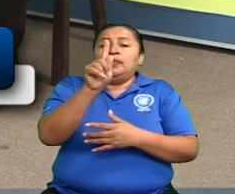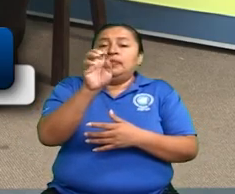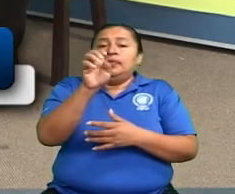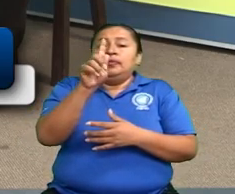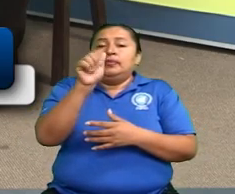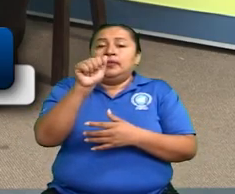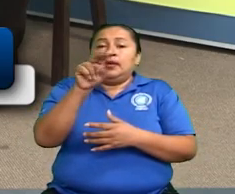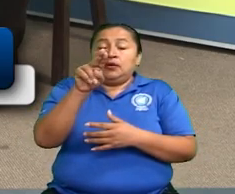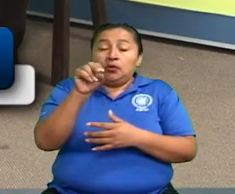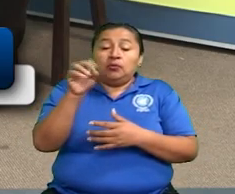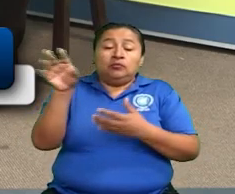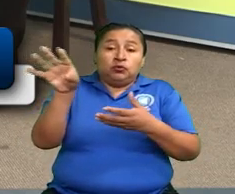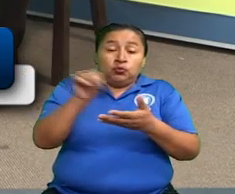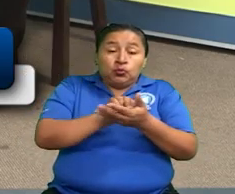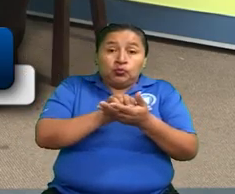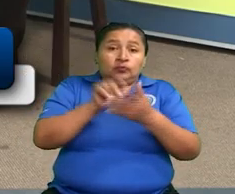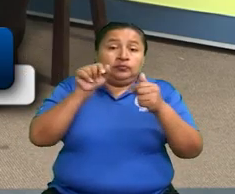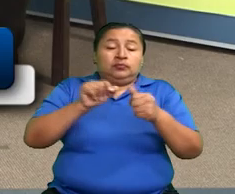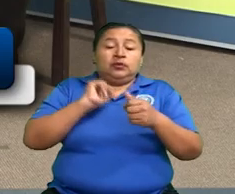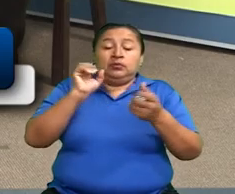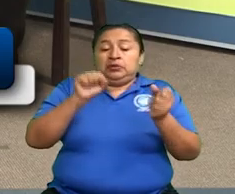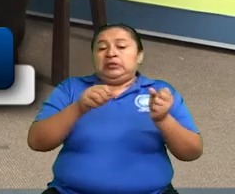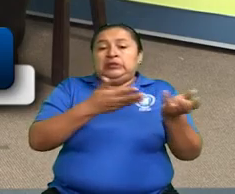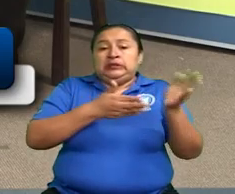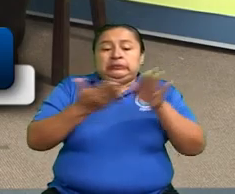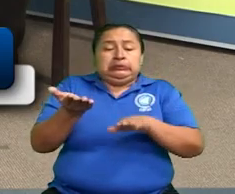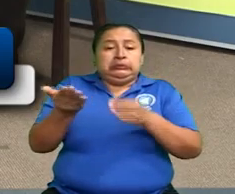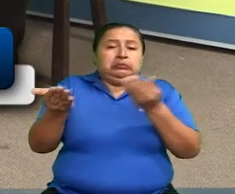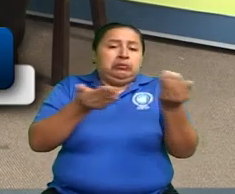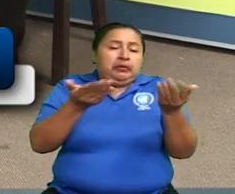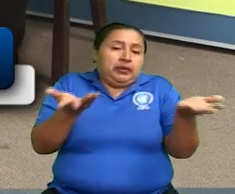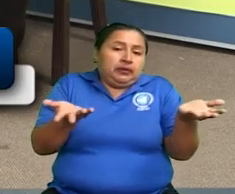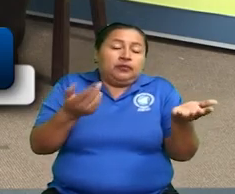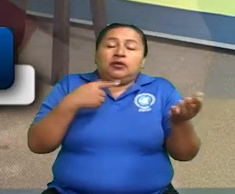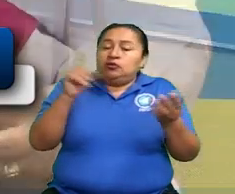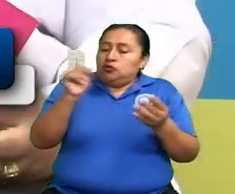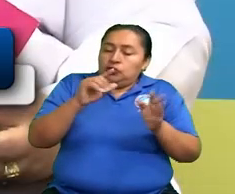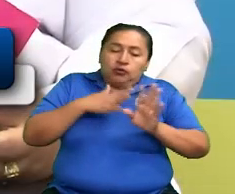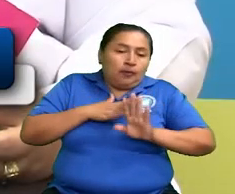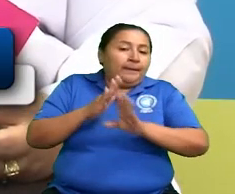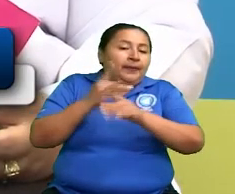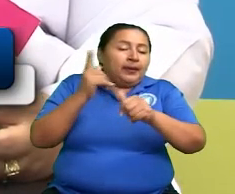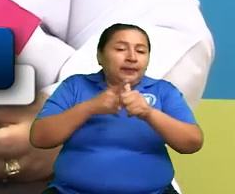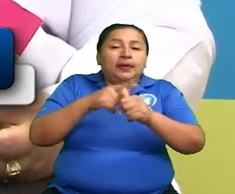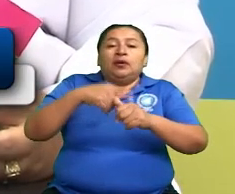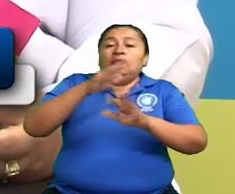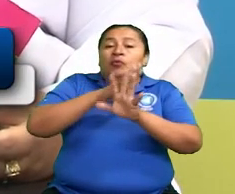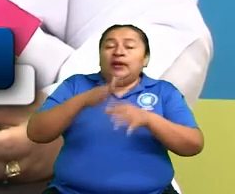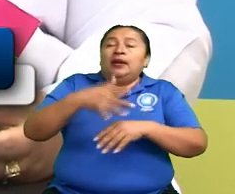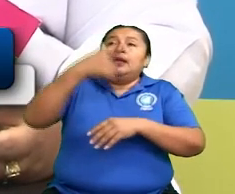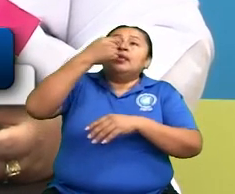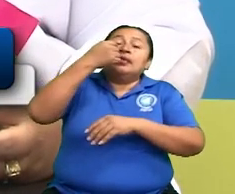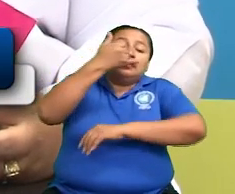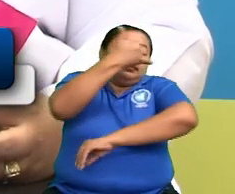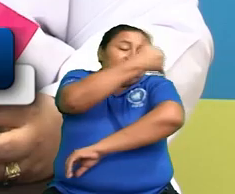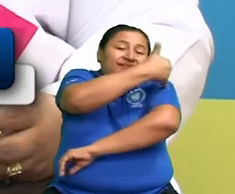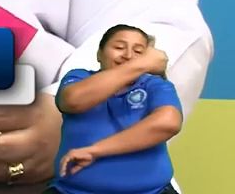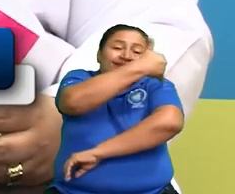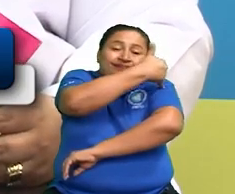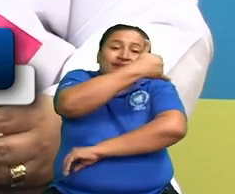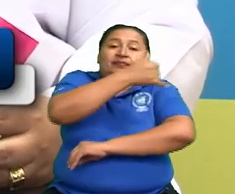esto, al ser contraído, se nos mueren nuestros niños. Entonces evitamos las muertes infantiles por tétano.